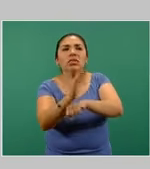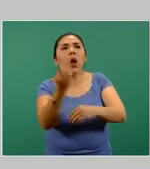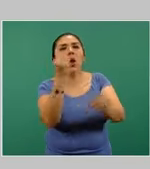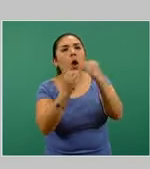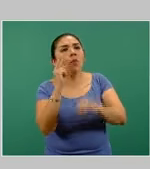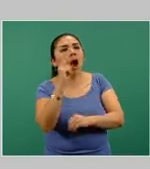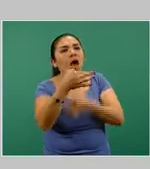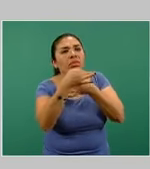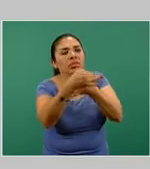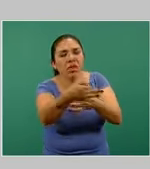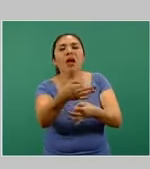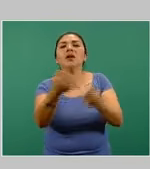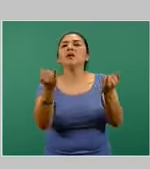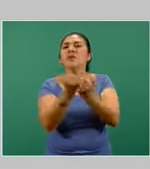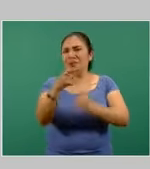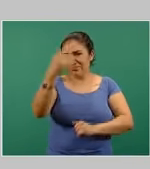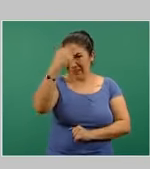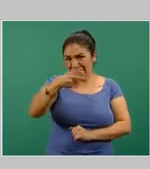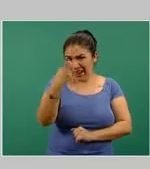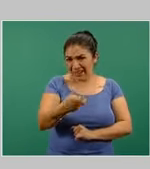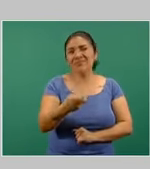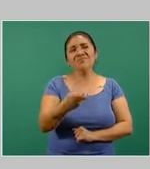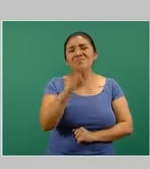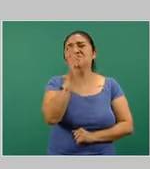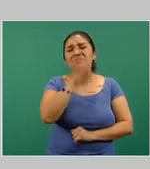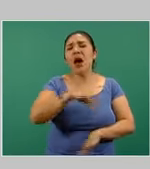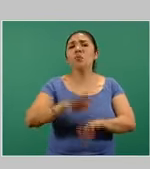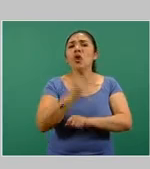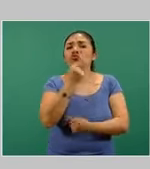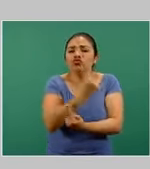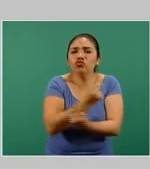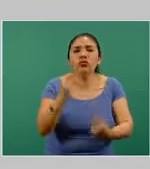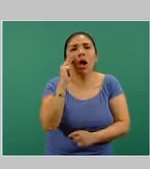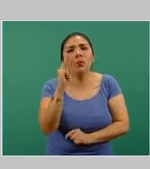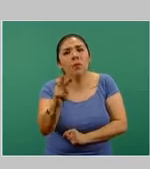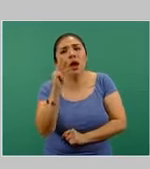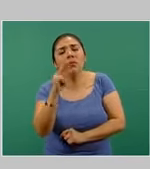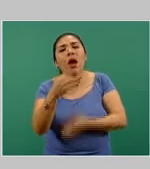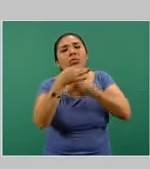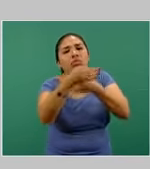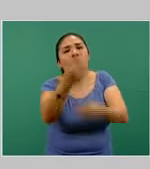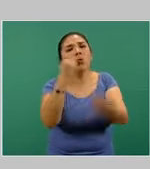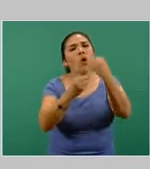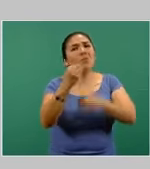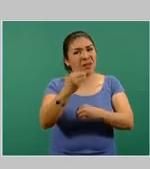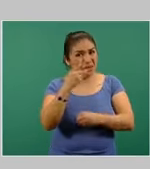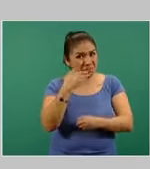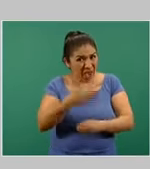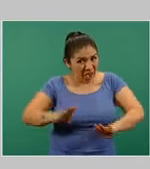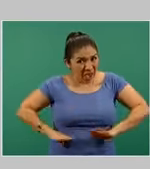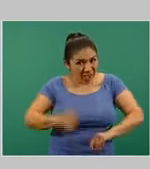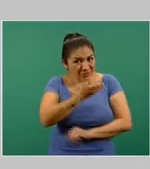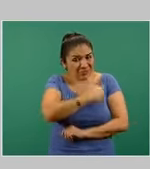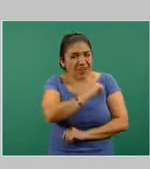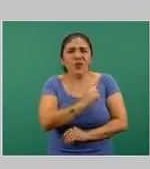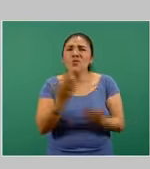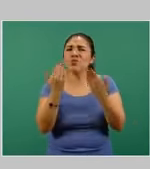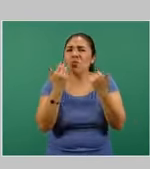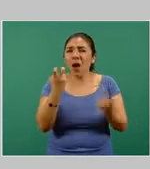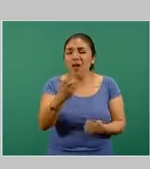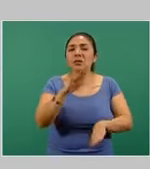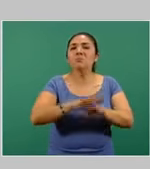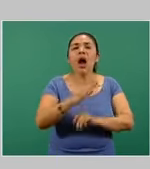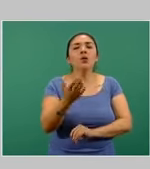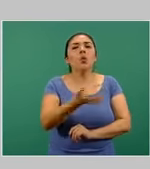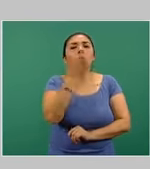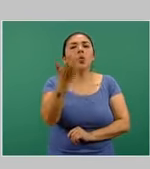nociva porque inclina a los niños a consumir productos malsanos desde etapas muy tempranas y los habitúa a estos